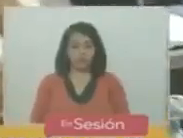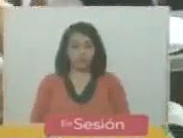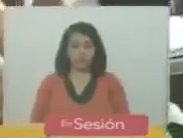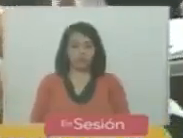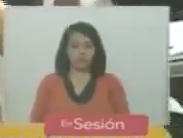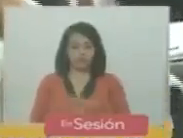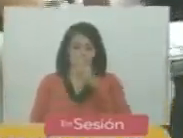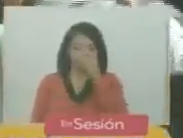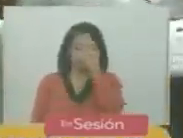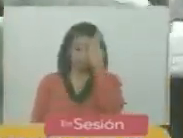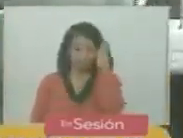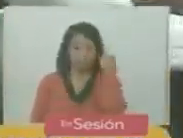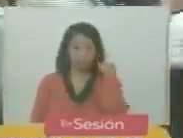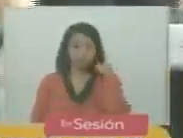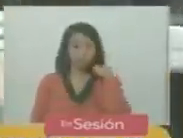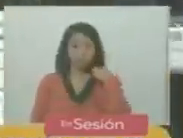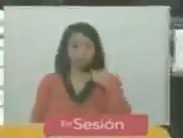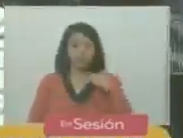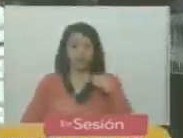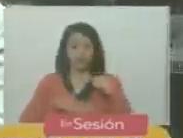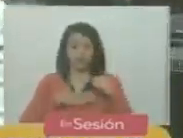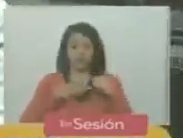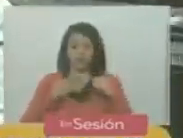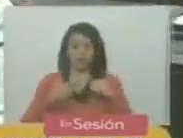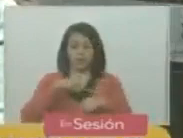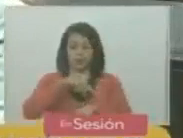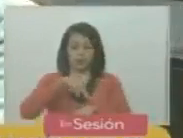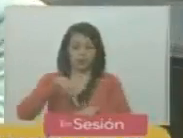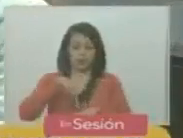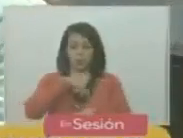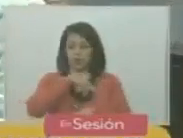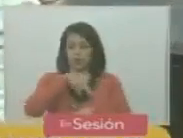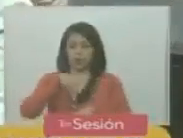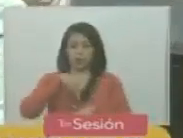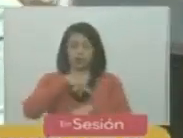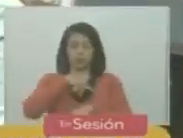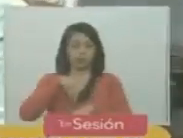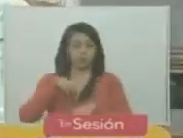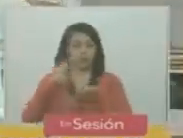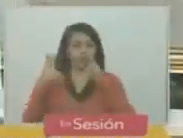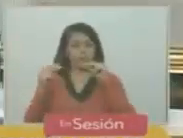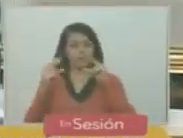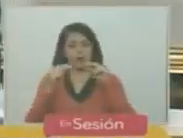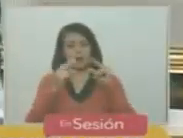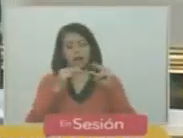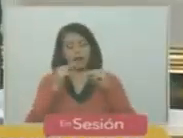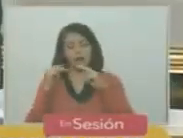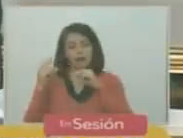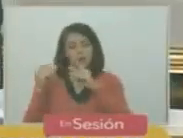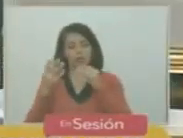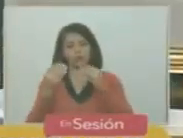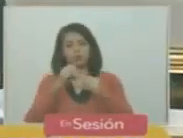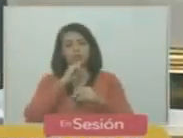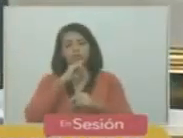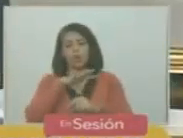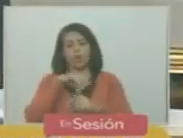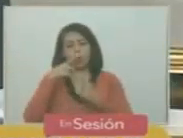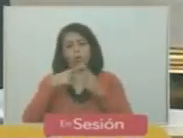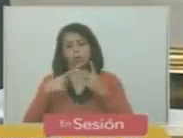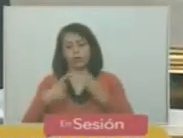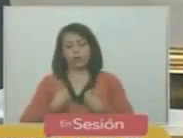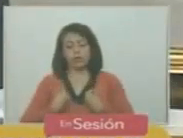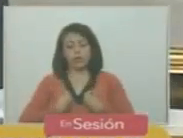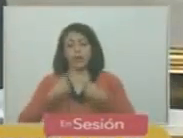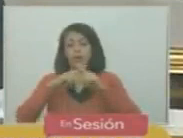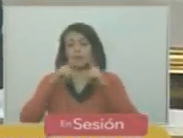Y claro que podríamos estar horas y horas hablando de tantas anécdotas,